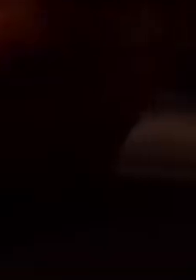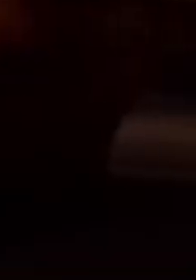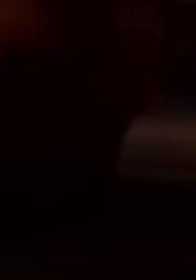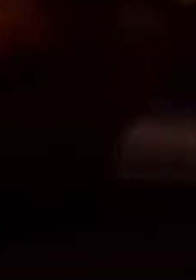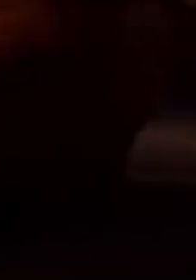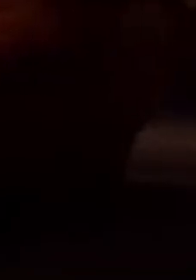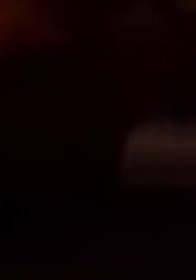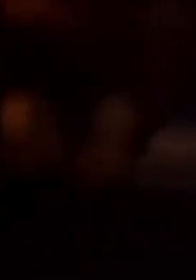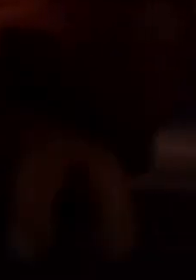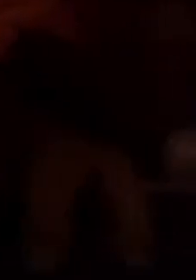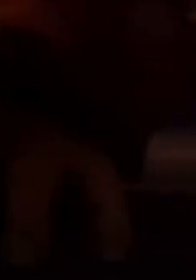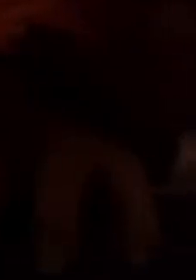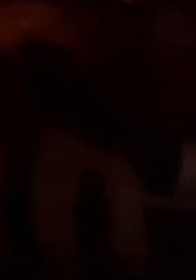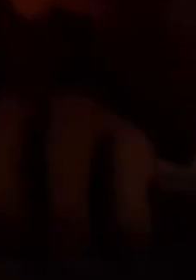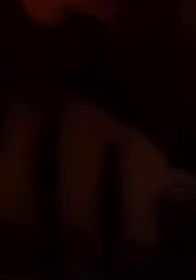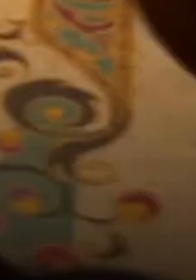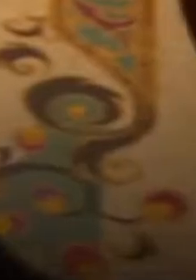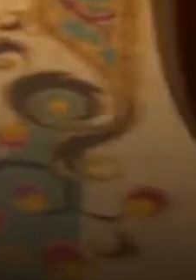Hazlo, Shrek.